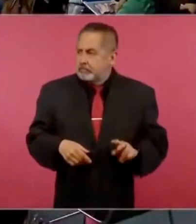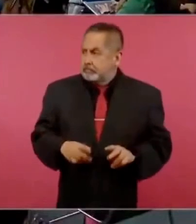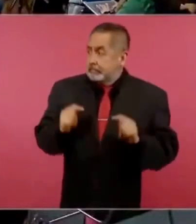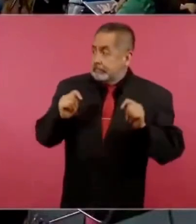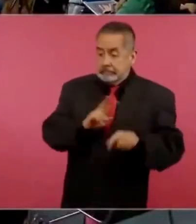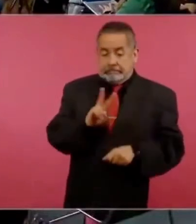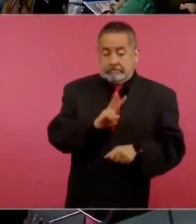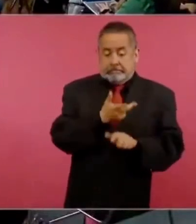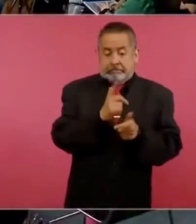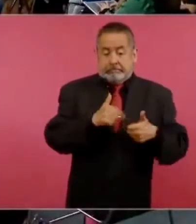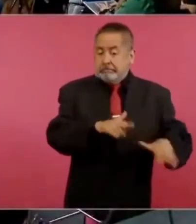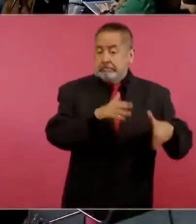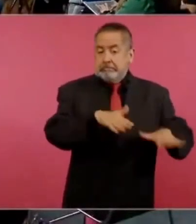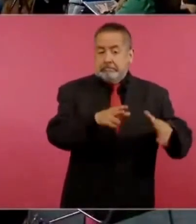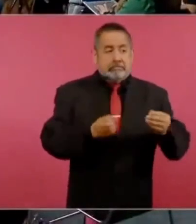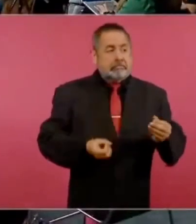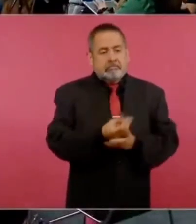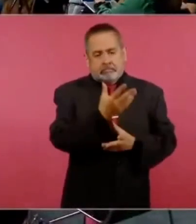constatar.